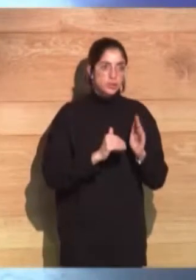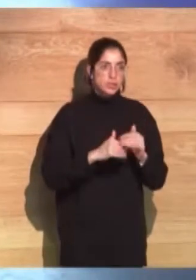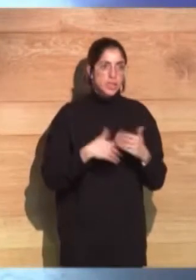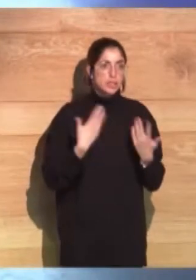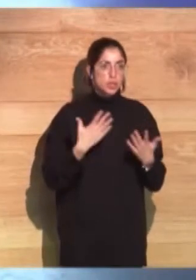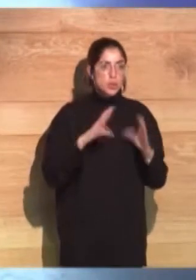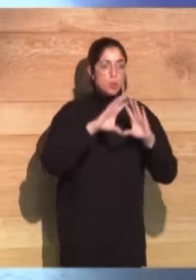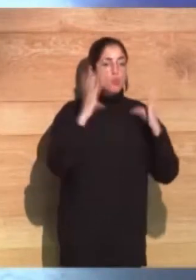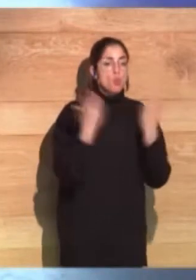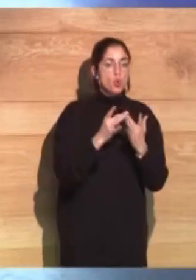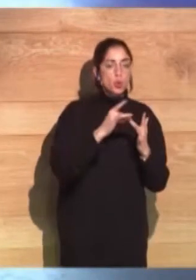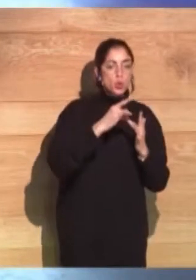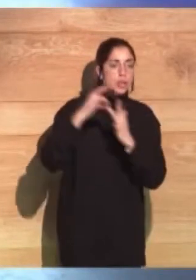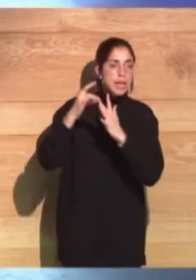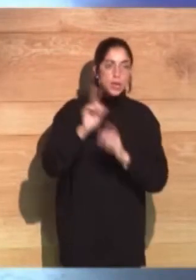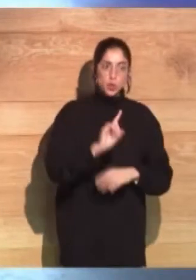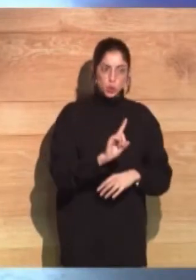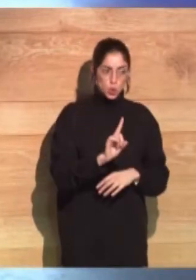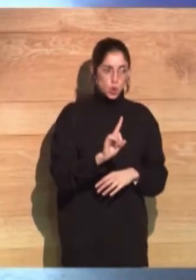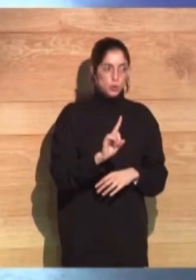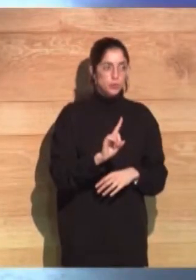dirijan el mundo. En